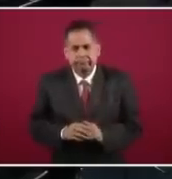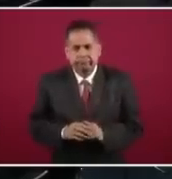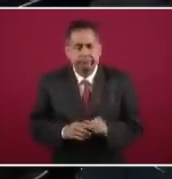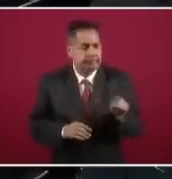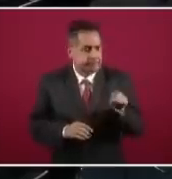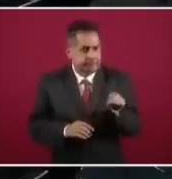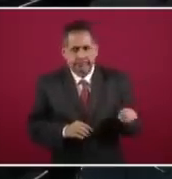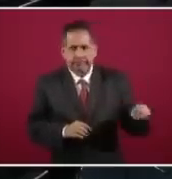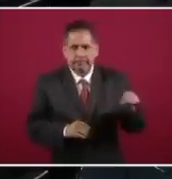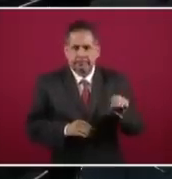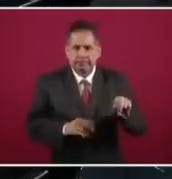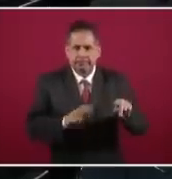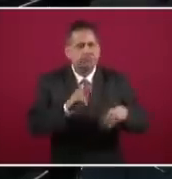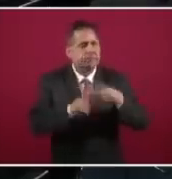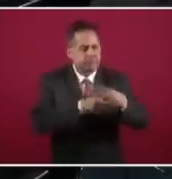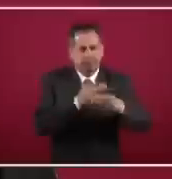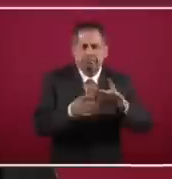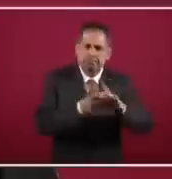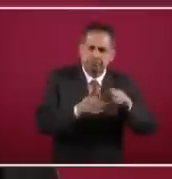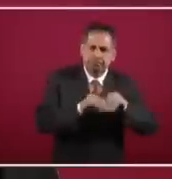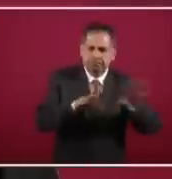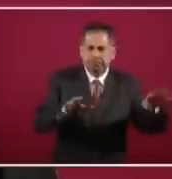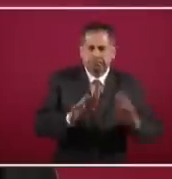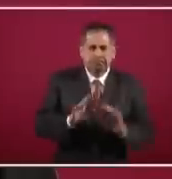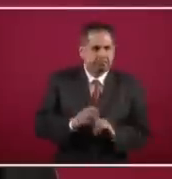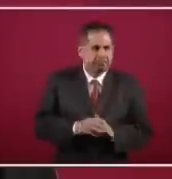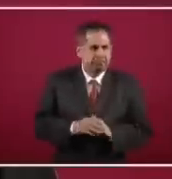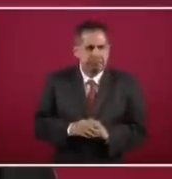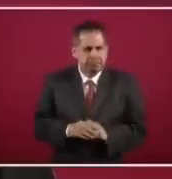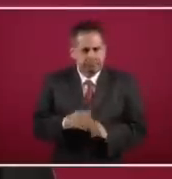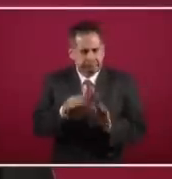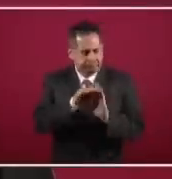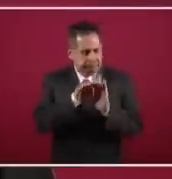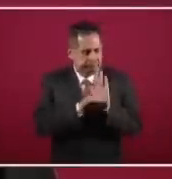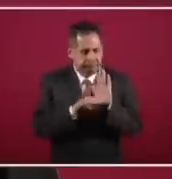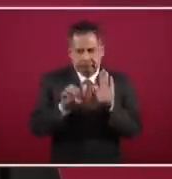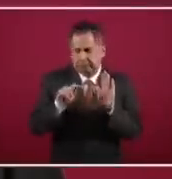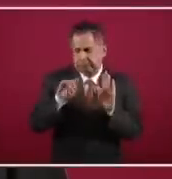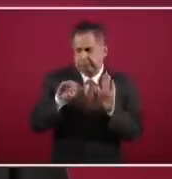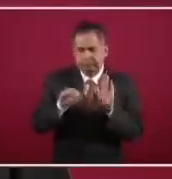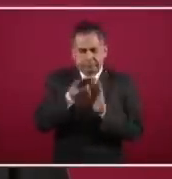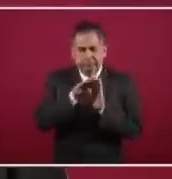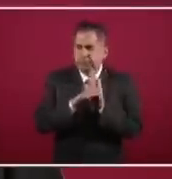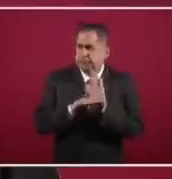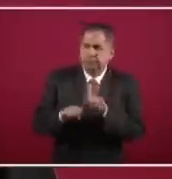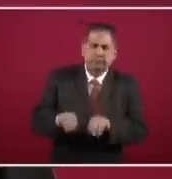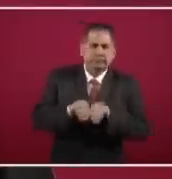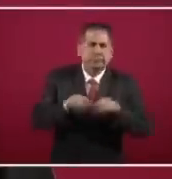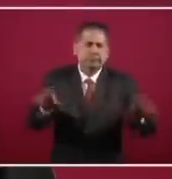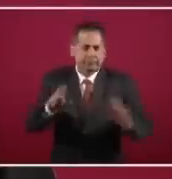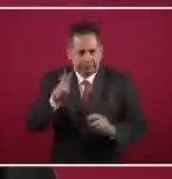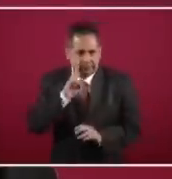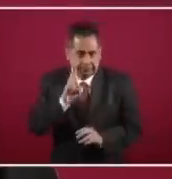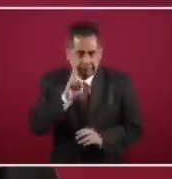su momento a dar a conocer este código de ética.